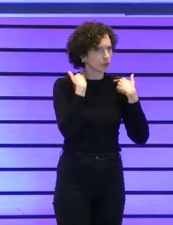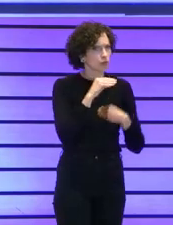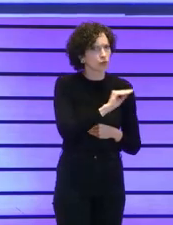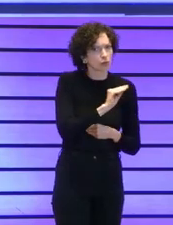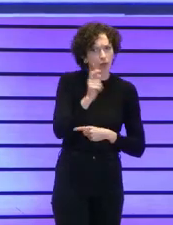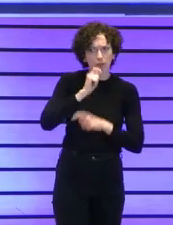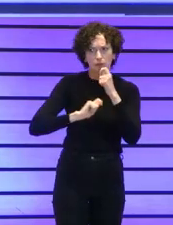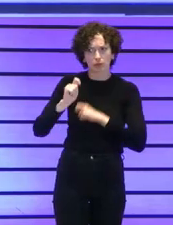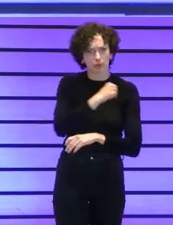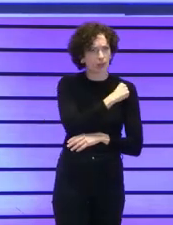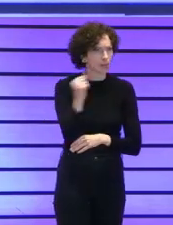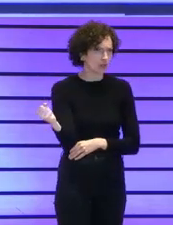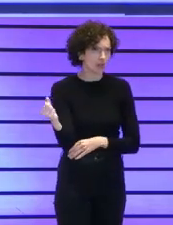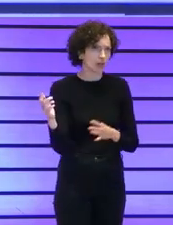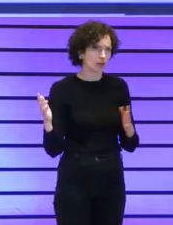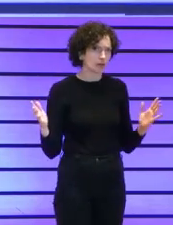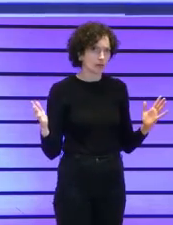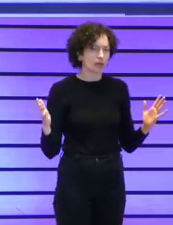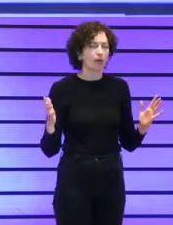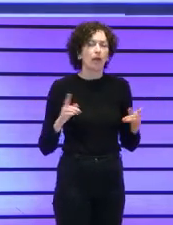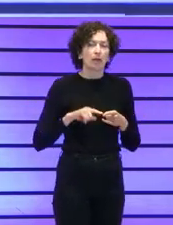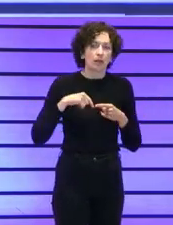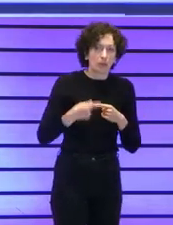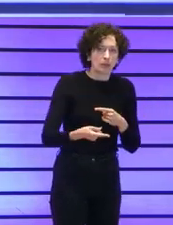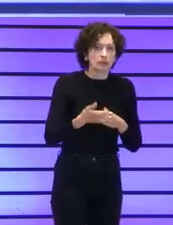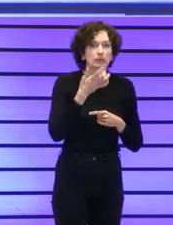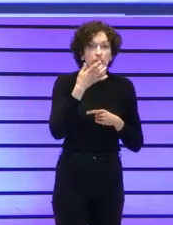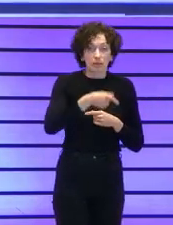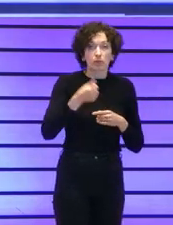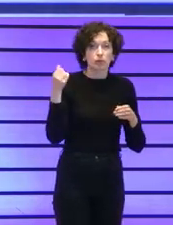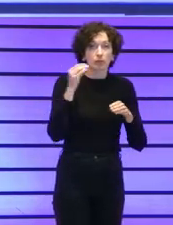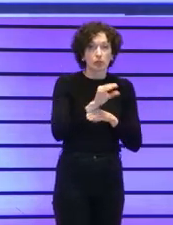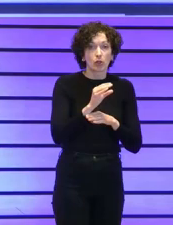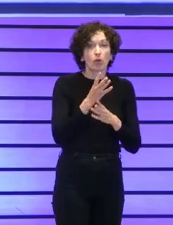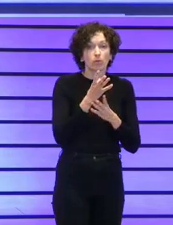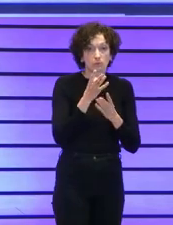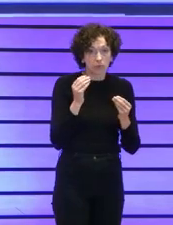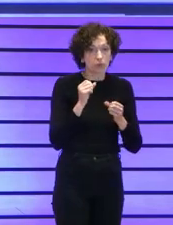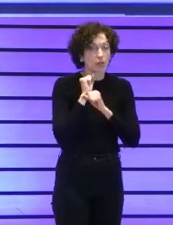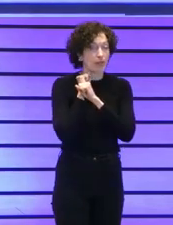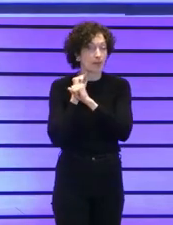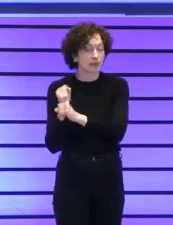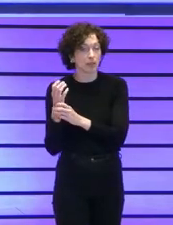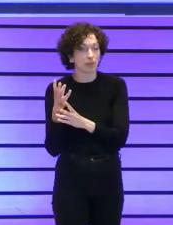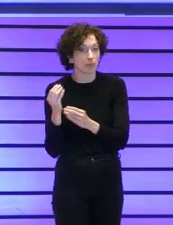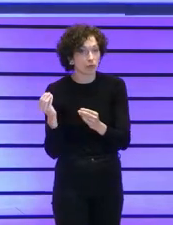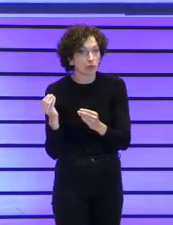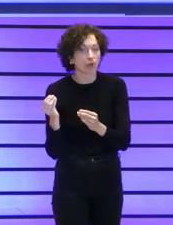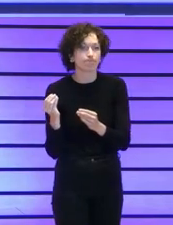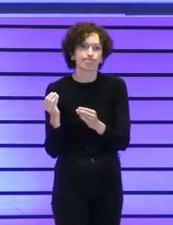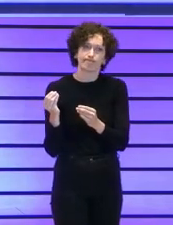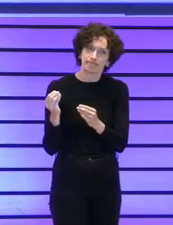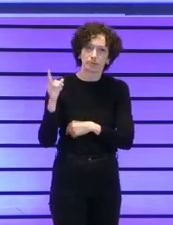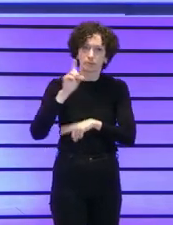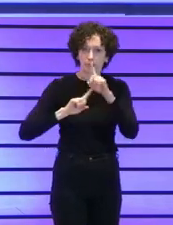las entidades sociales. Luego, si eres muy dependiente de la subvención, como organización social tienes un problema. Pero yo